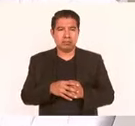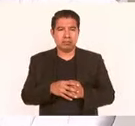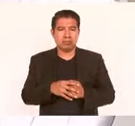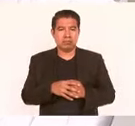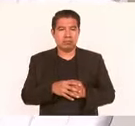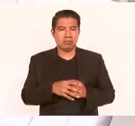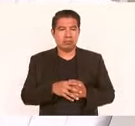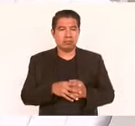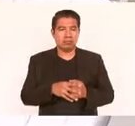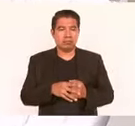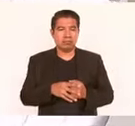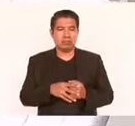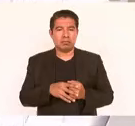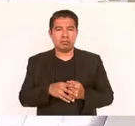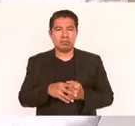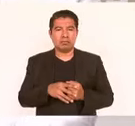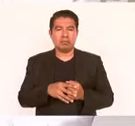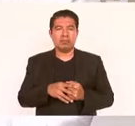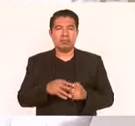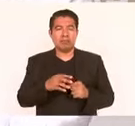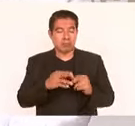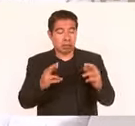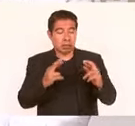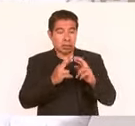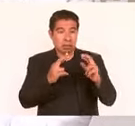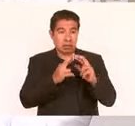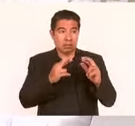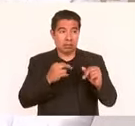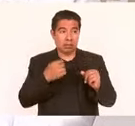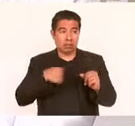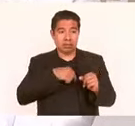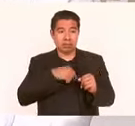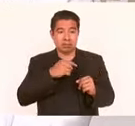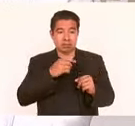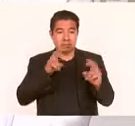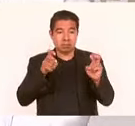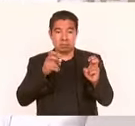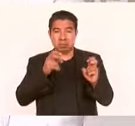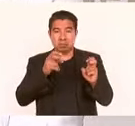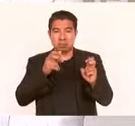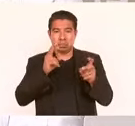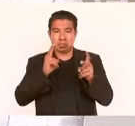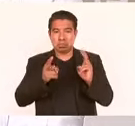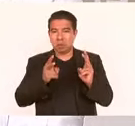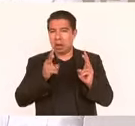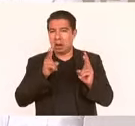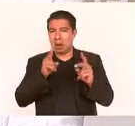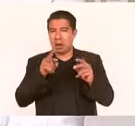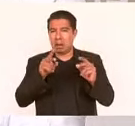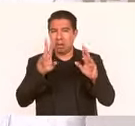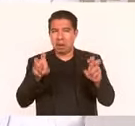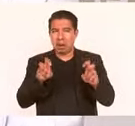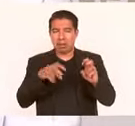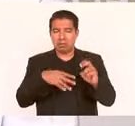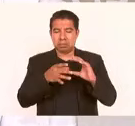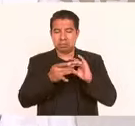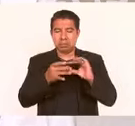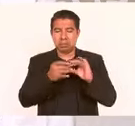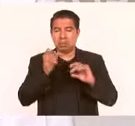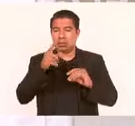hablar de religión sin tomar partido por los